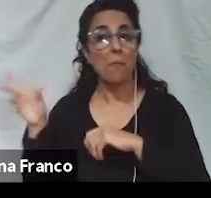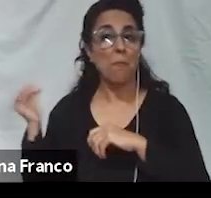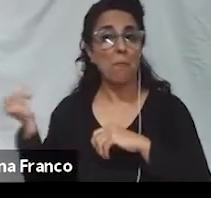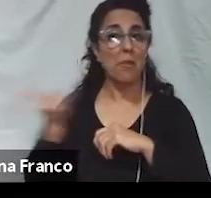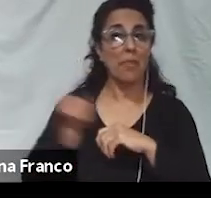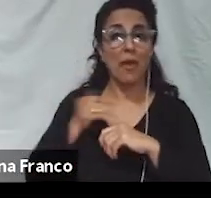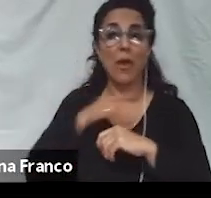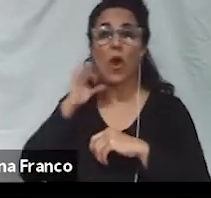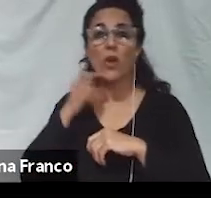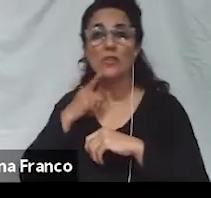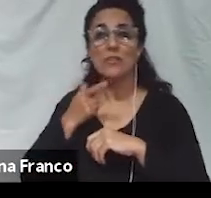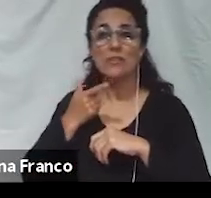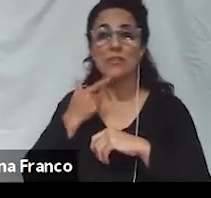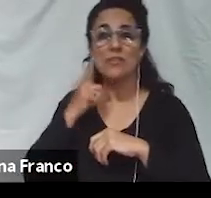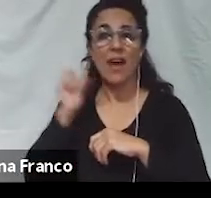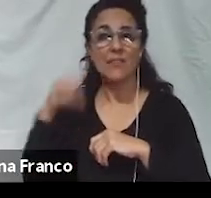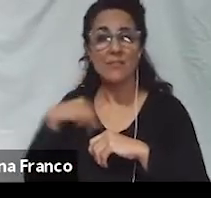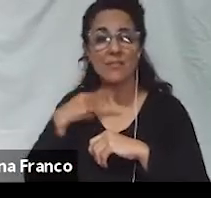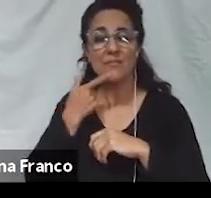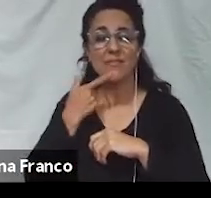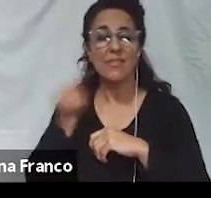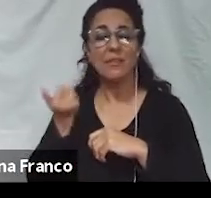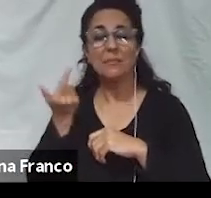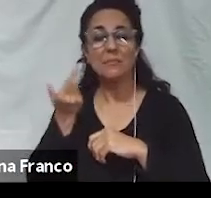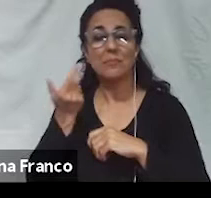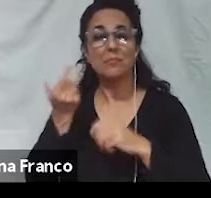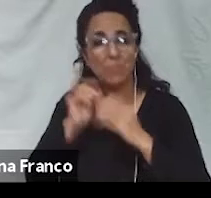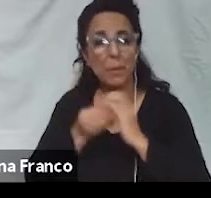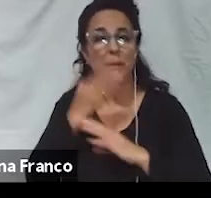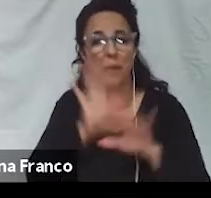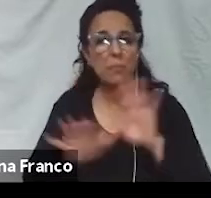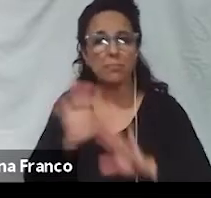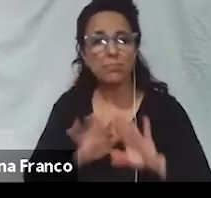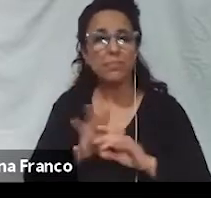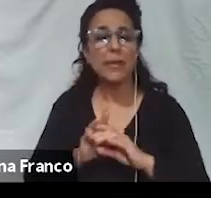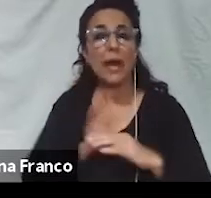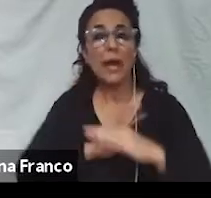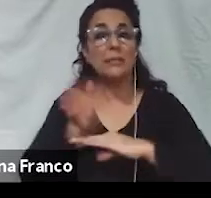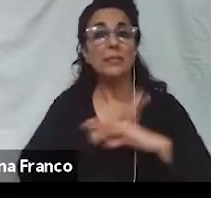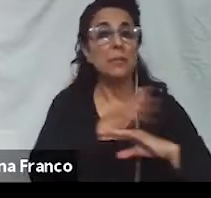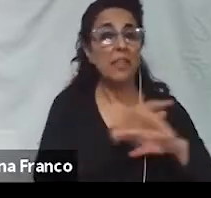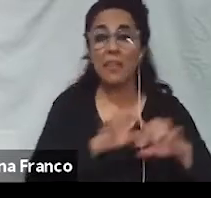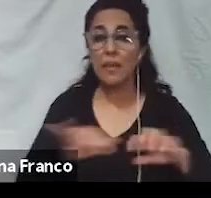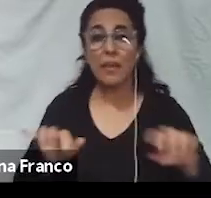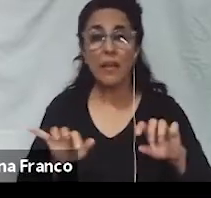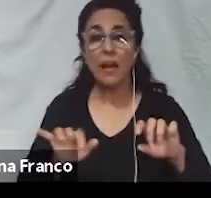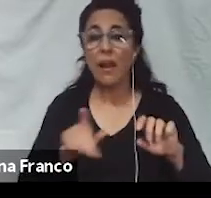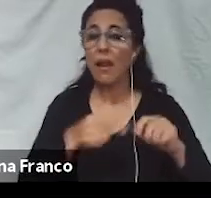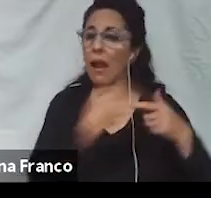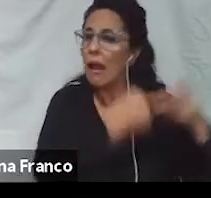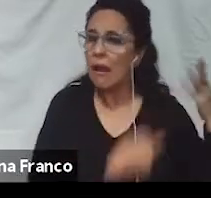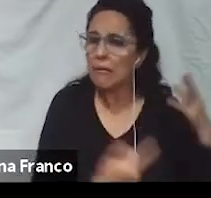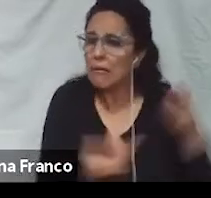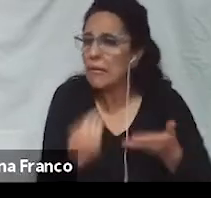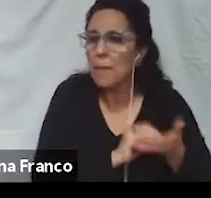dijo Josías cuando elaboramos la documentación para esta charla, y dice: la accesibilidad digital no es una